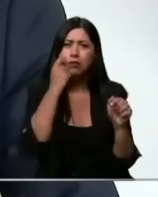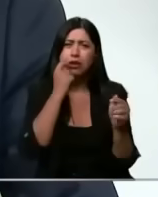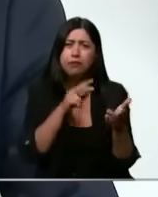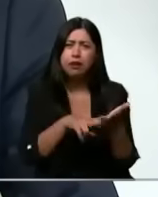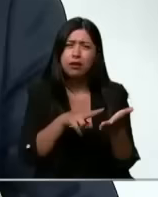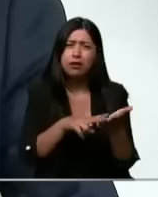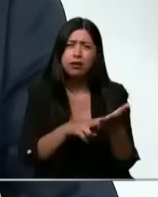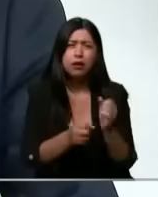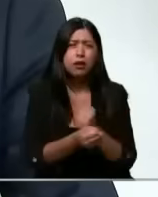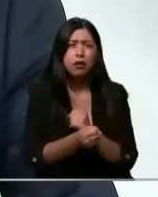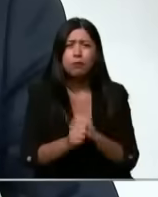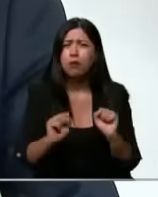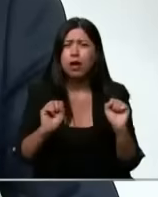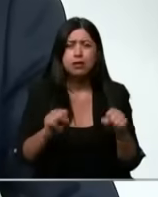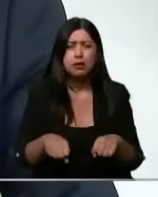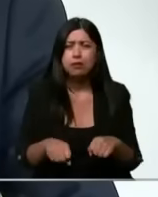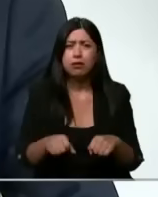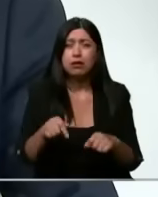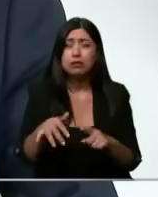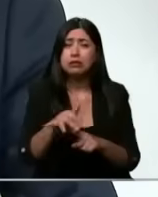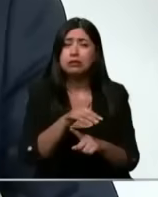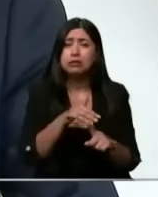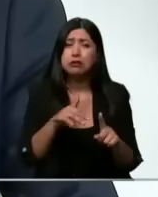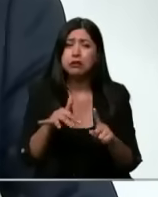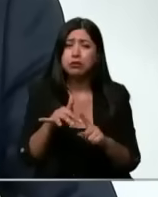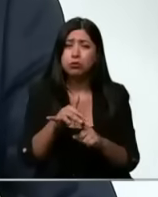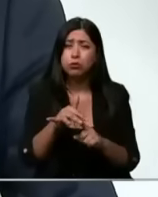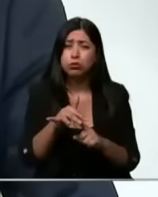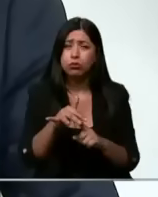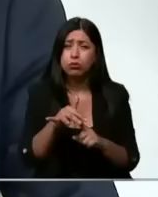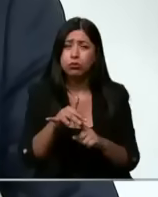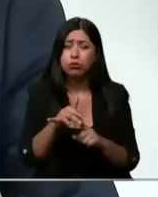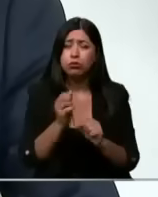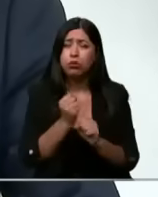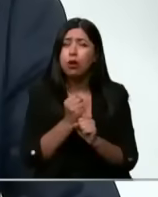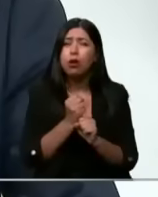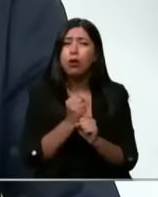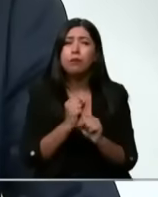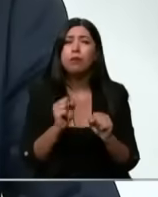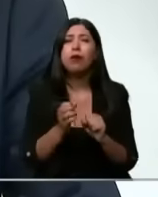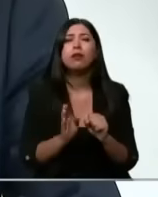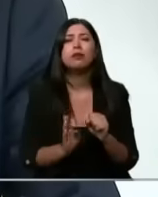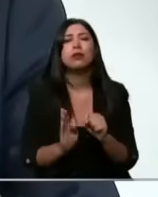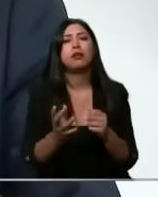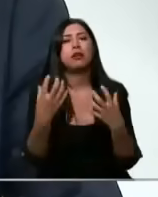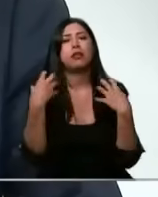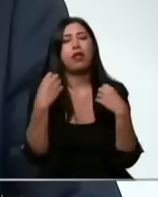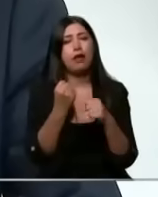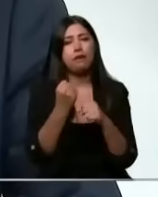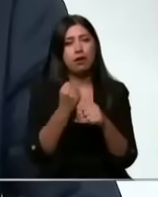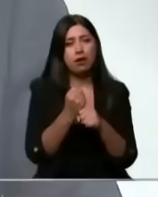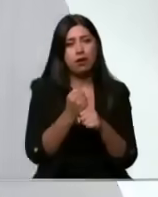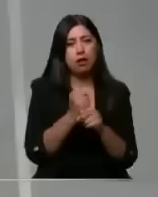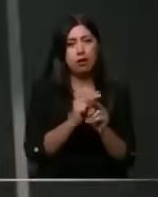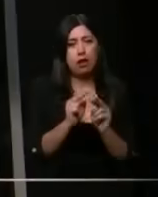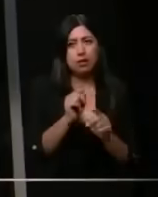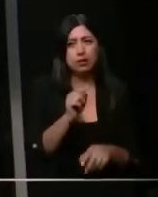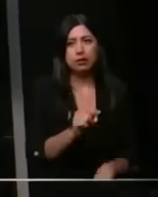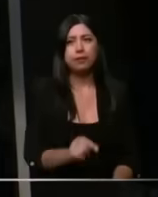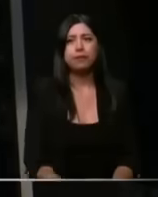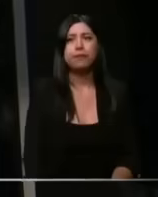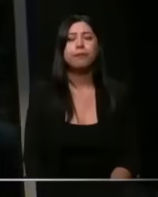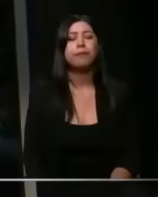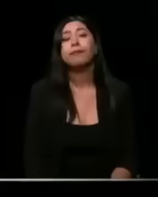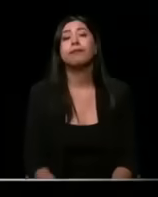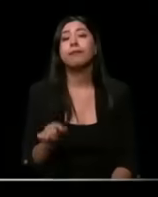francamente inadmisible y deja en una situación, diría yo, de no poder continuar en el cargo a quien ha efectuado esta actividad. Es de